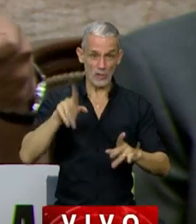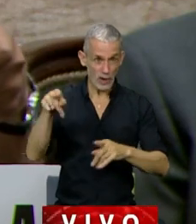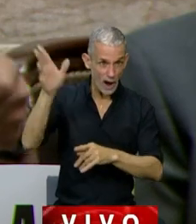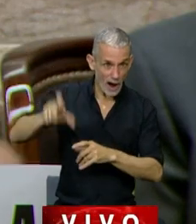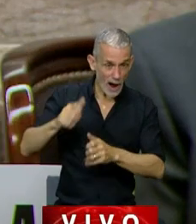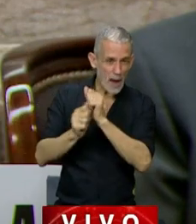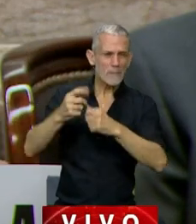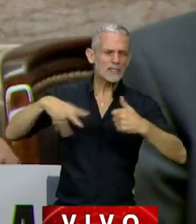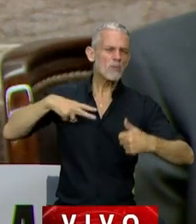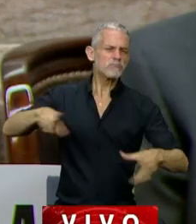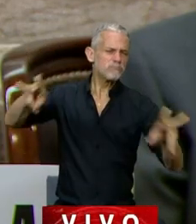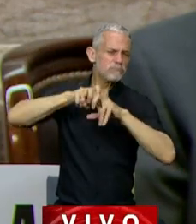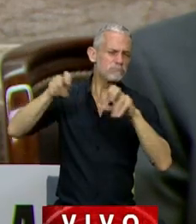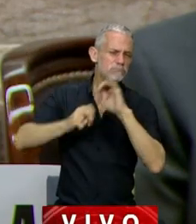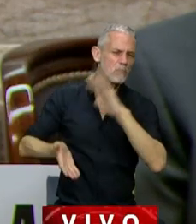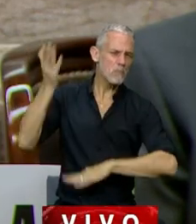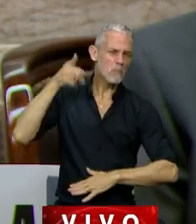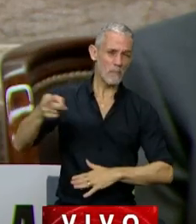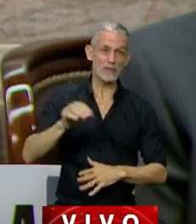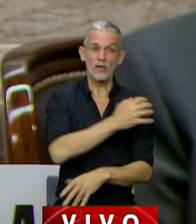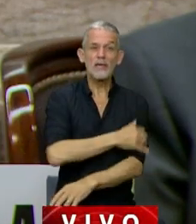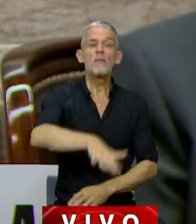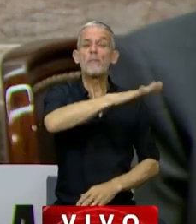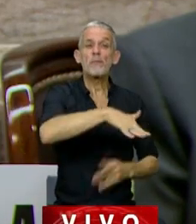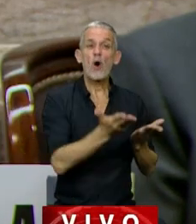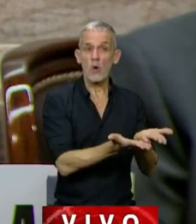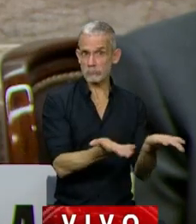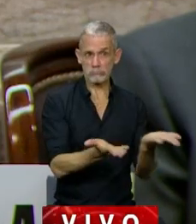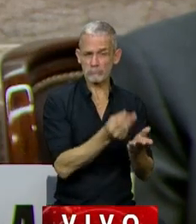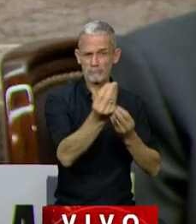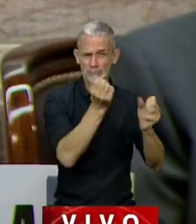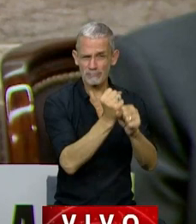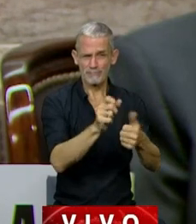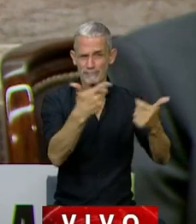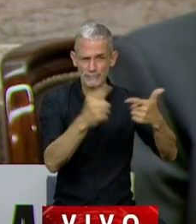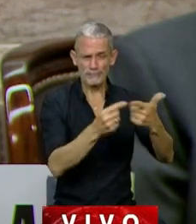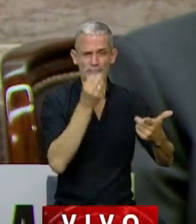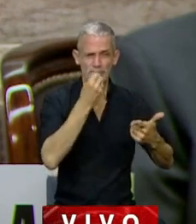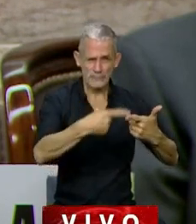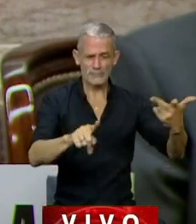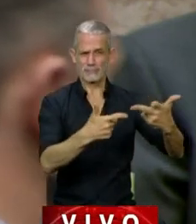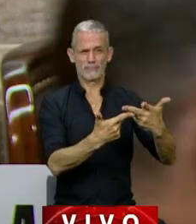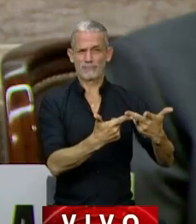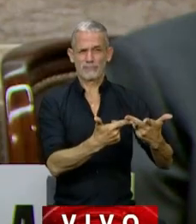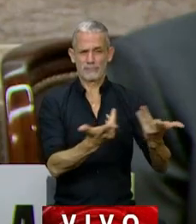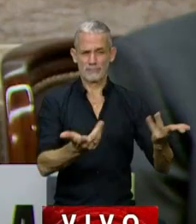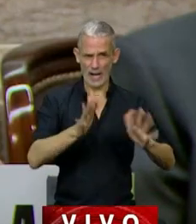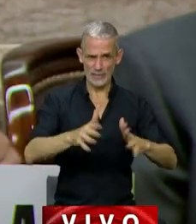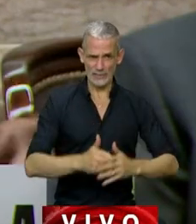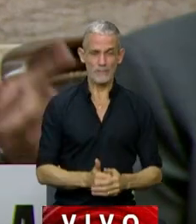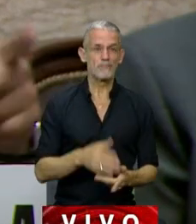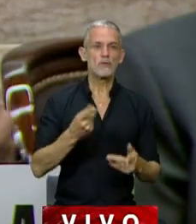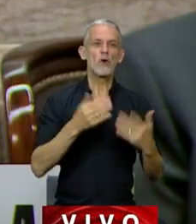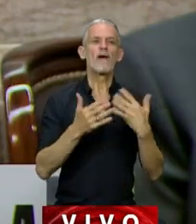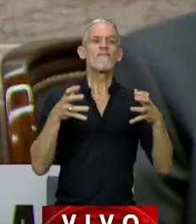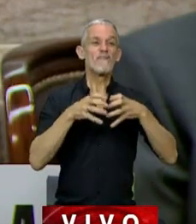los que más ganan en este país, mientras los pobres, desocupación, miseria. Por eso, desde